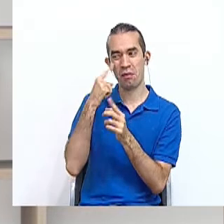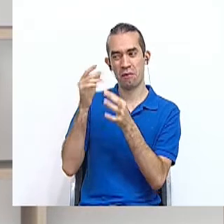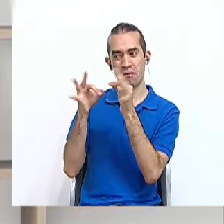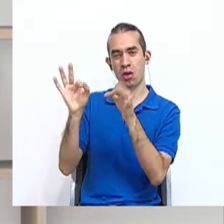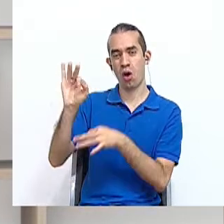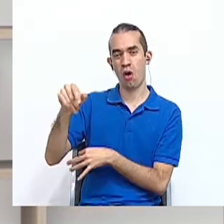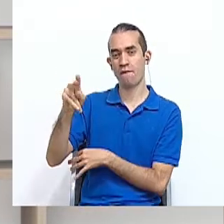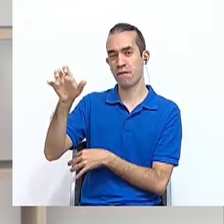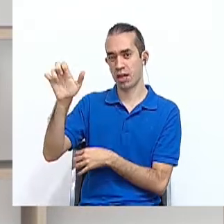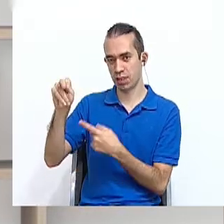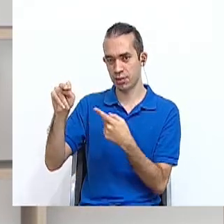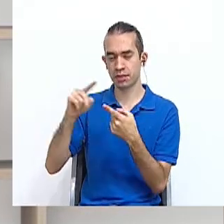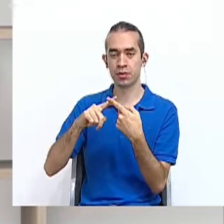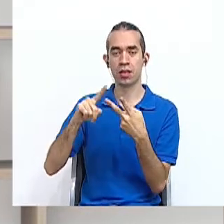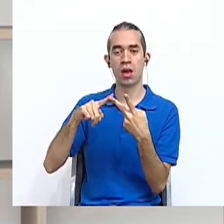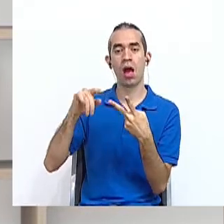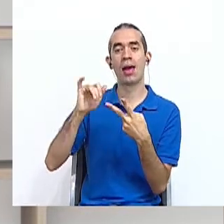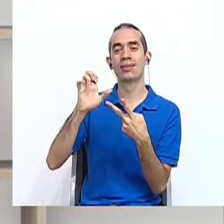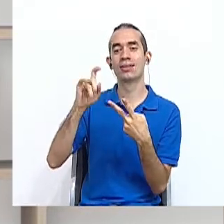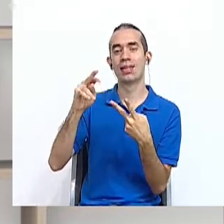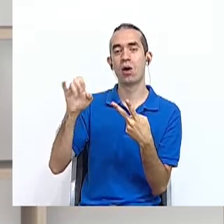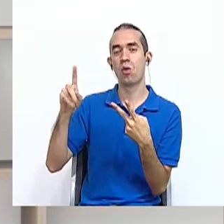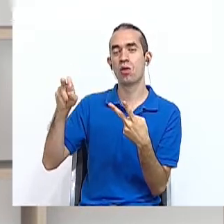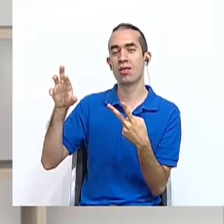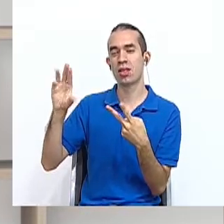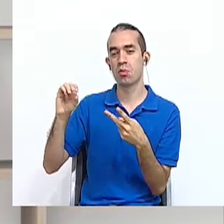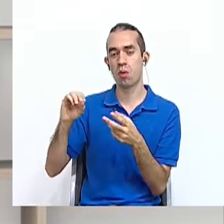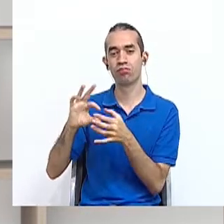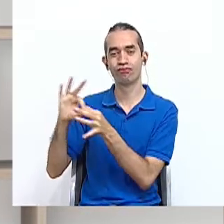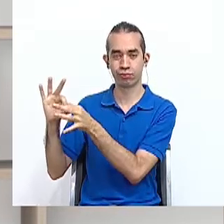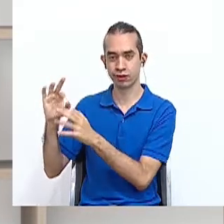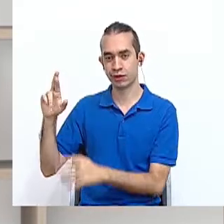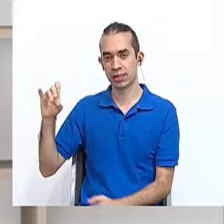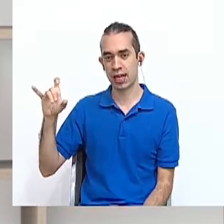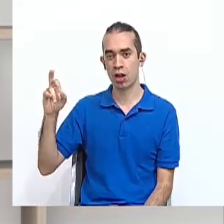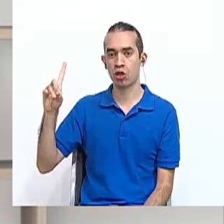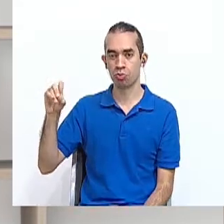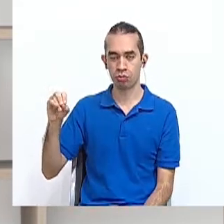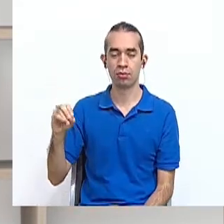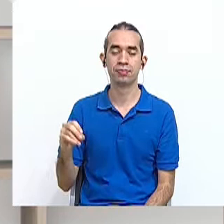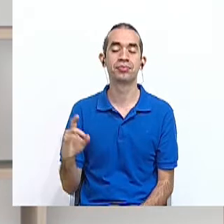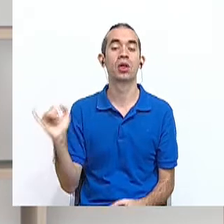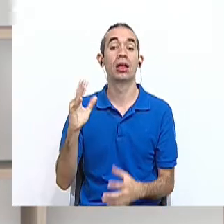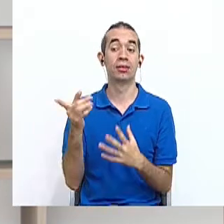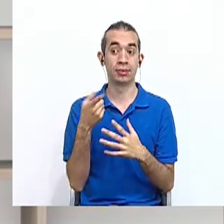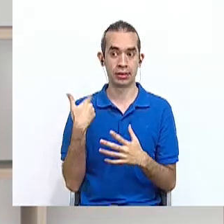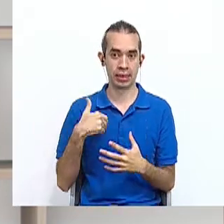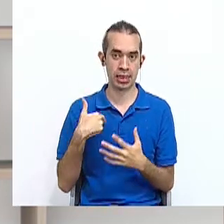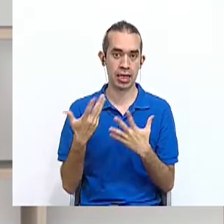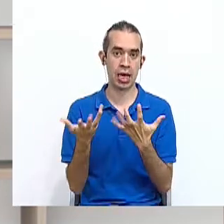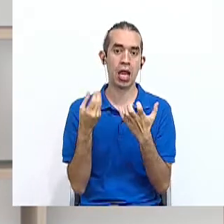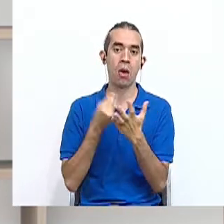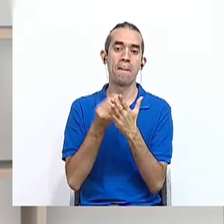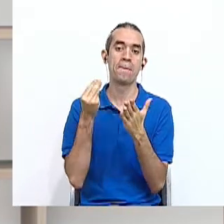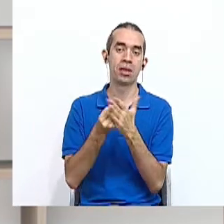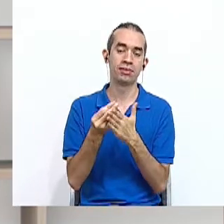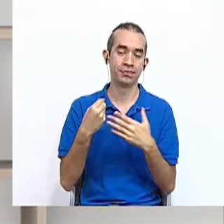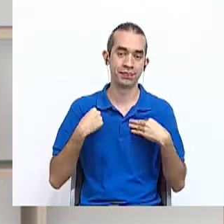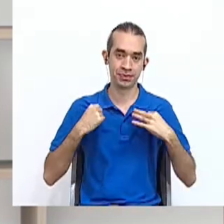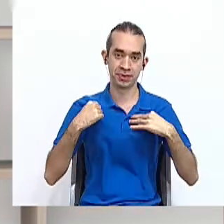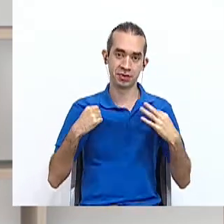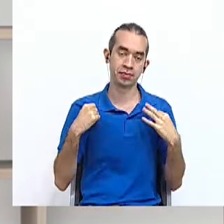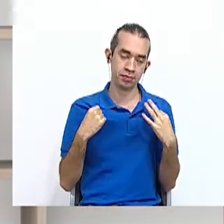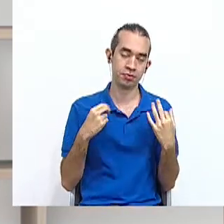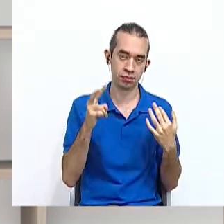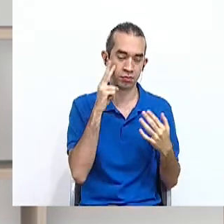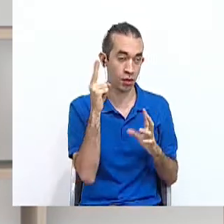este último, para referirnos a Ricardo, y luego él quería comprar camisas. Ahí explicamos que él quería comprar una